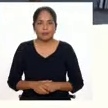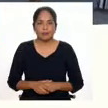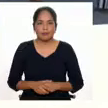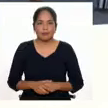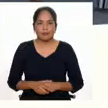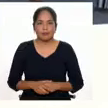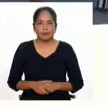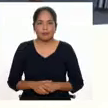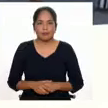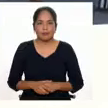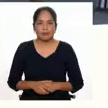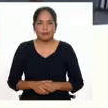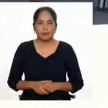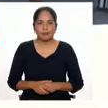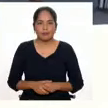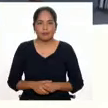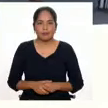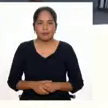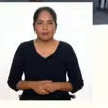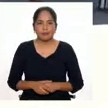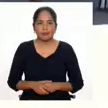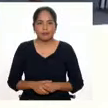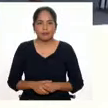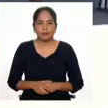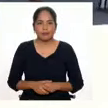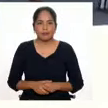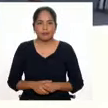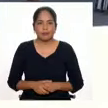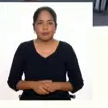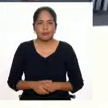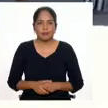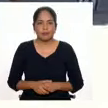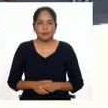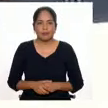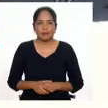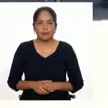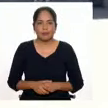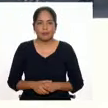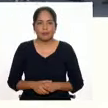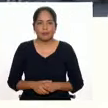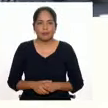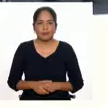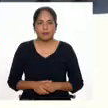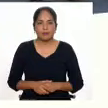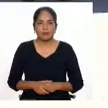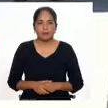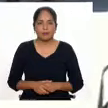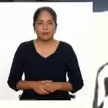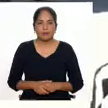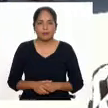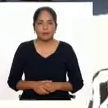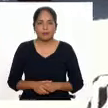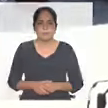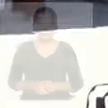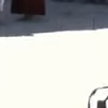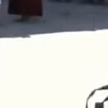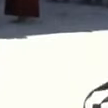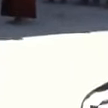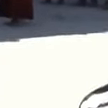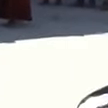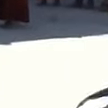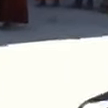chapiru si raque a rey, natu hakuin al shubu, hei nos raumuti, minamunia kupi, y raque.